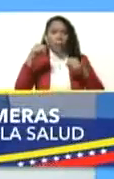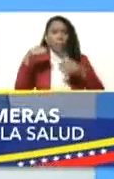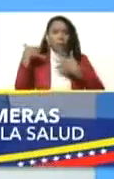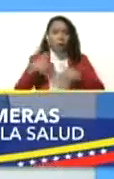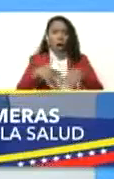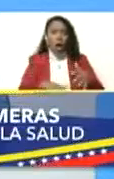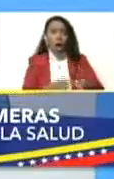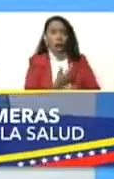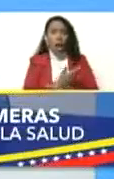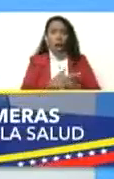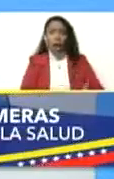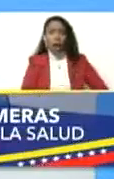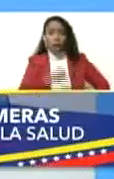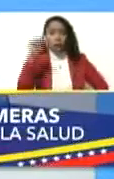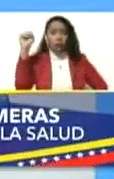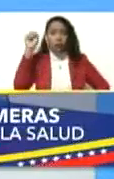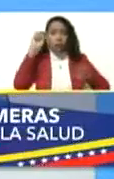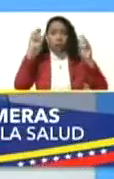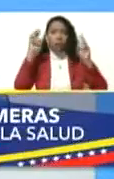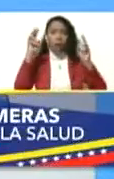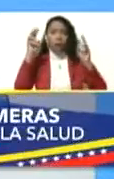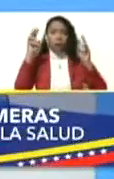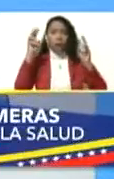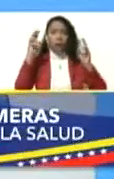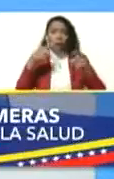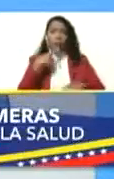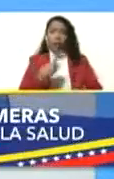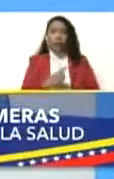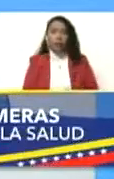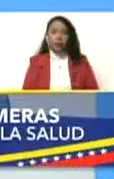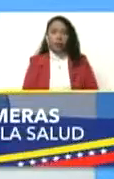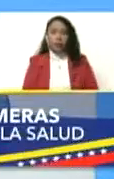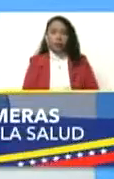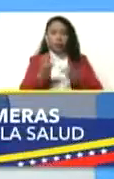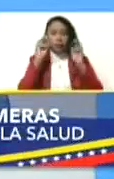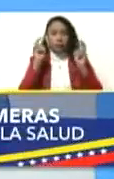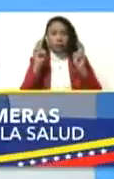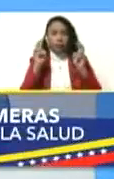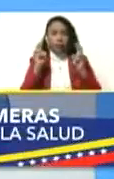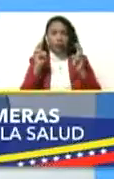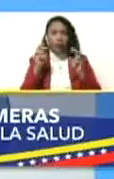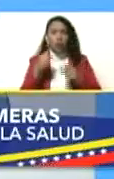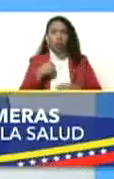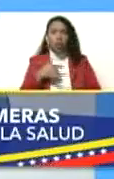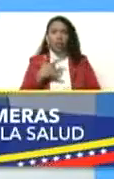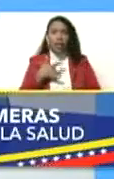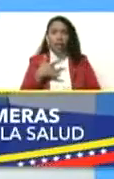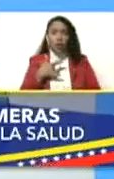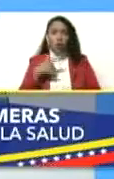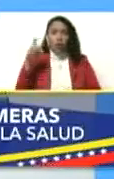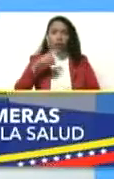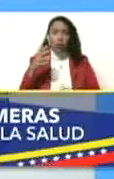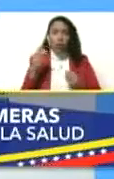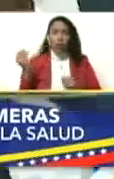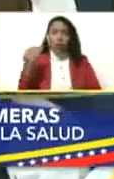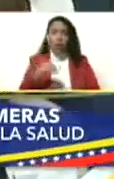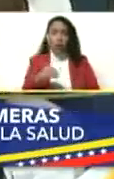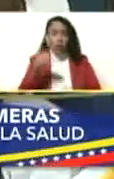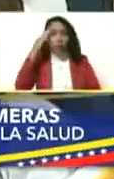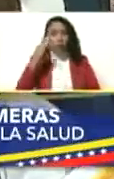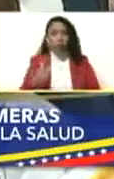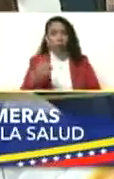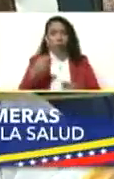la expedición de Los Cayos, el Libertador nos decía, cito: "Cierto que necesito soldados, muchos soldados